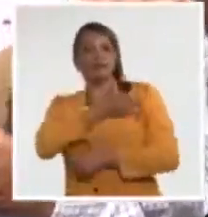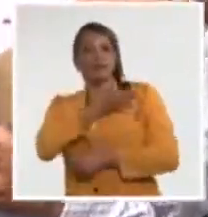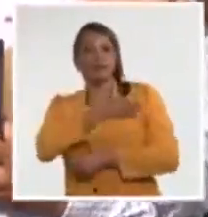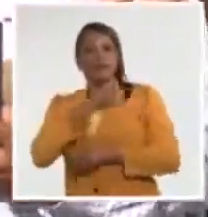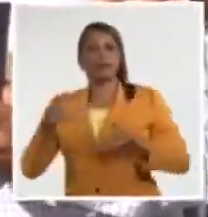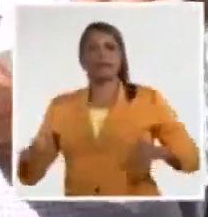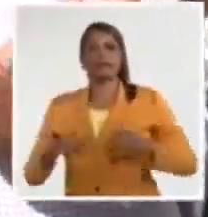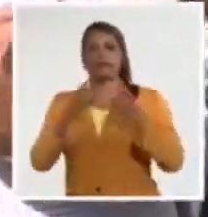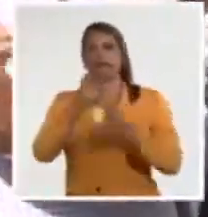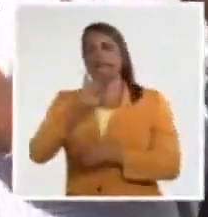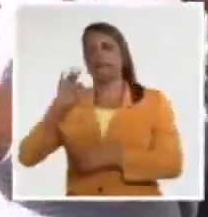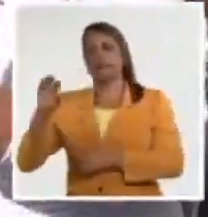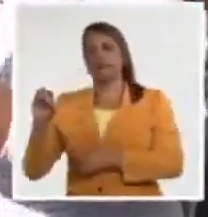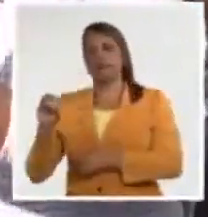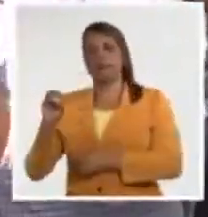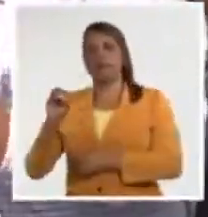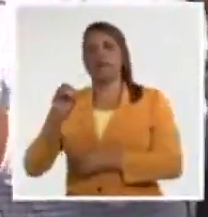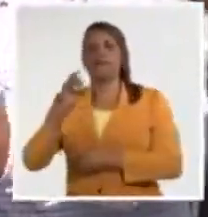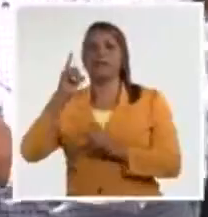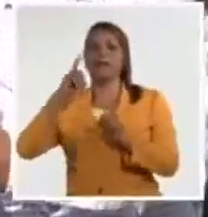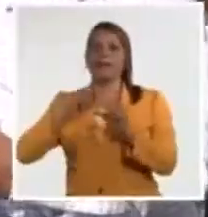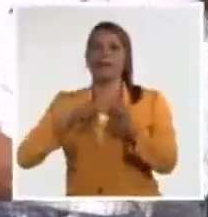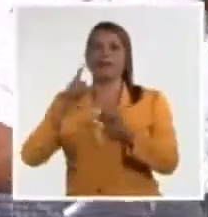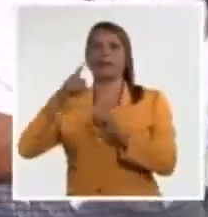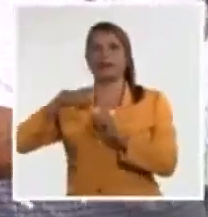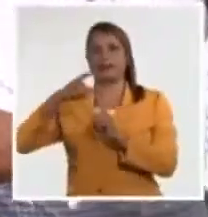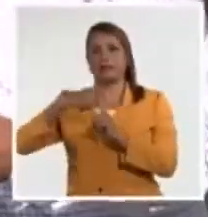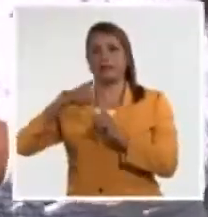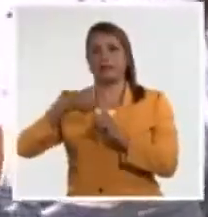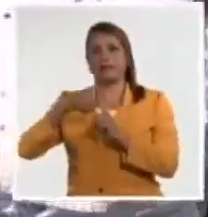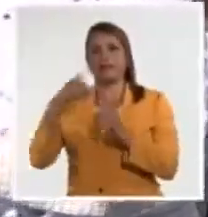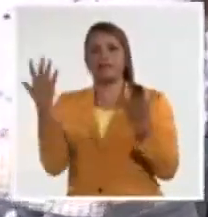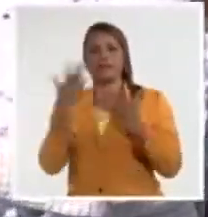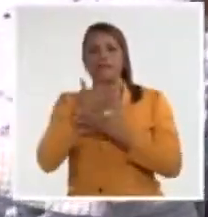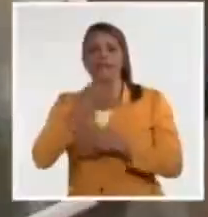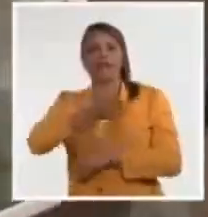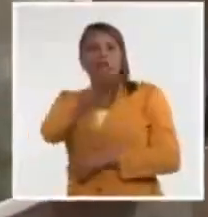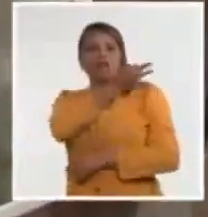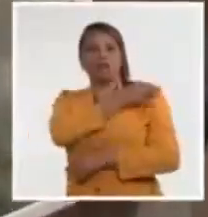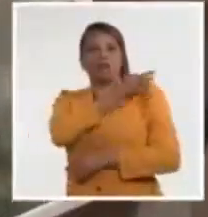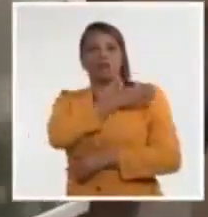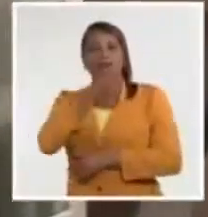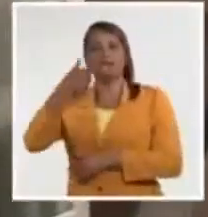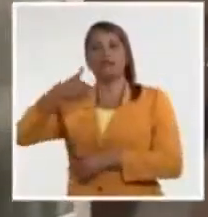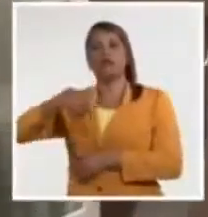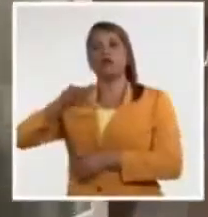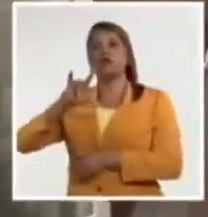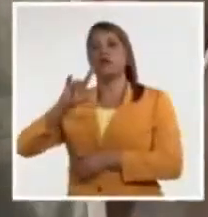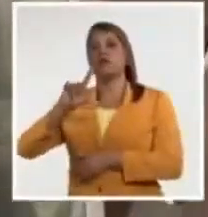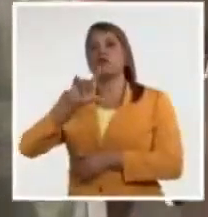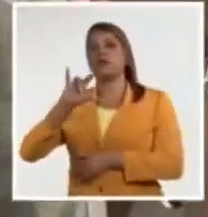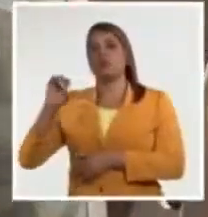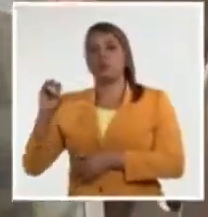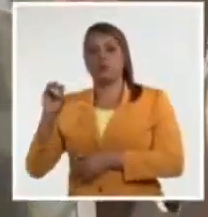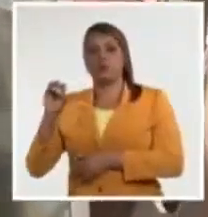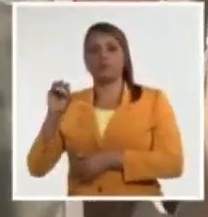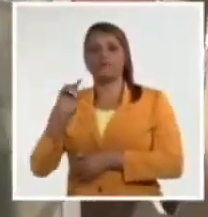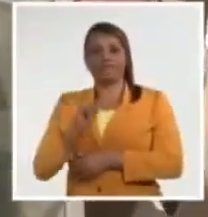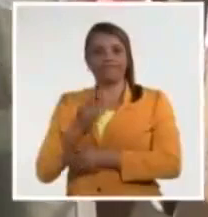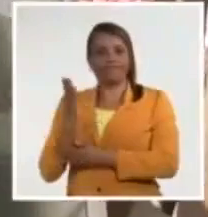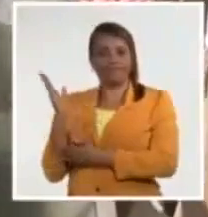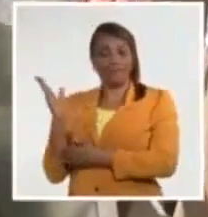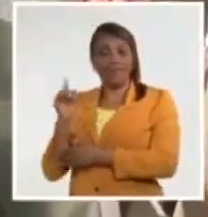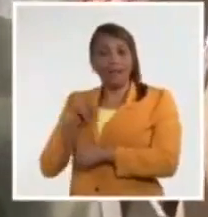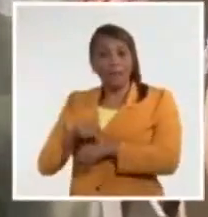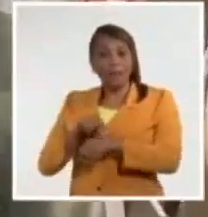aniversario 80 de la Central de Trabajadores de Cuba al comandante Julio Camacho Aguilera. En ese